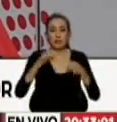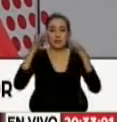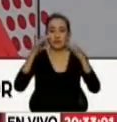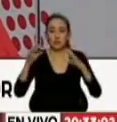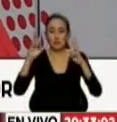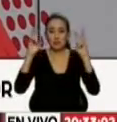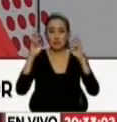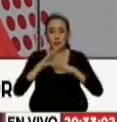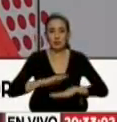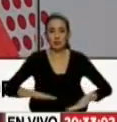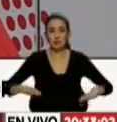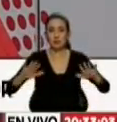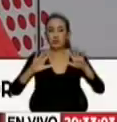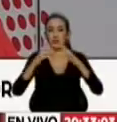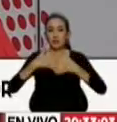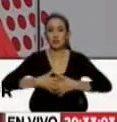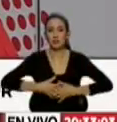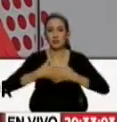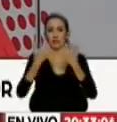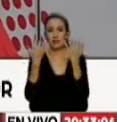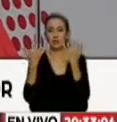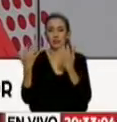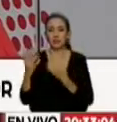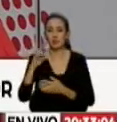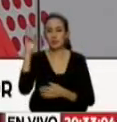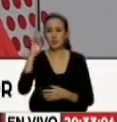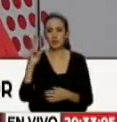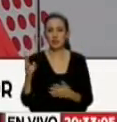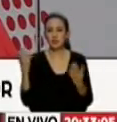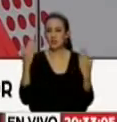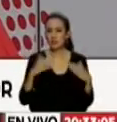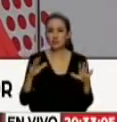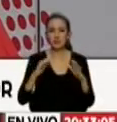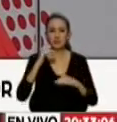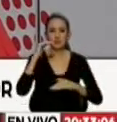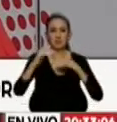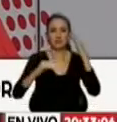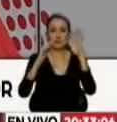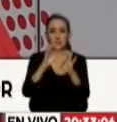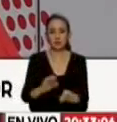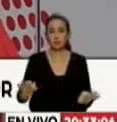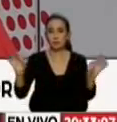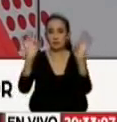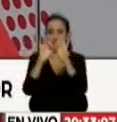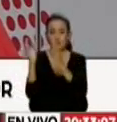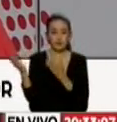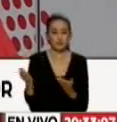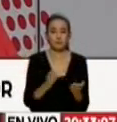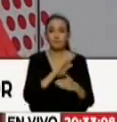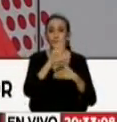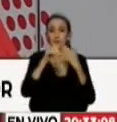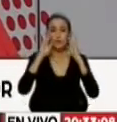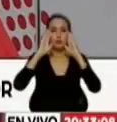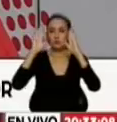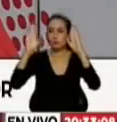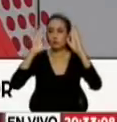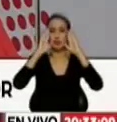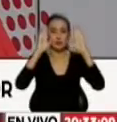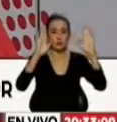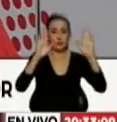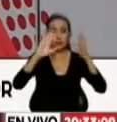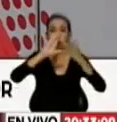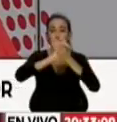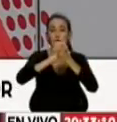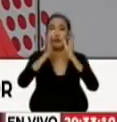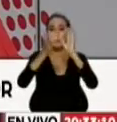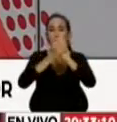topar y tratar esta crisis como tal, una crisis venezolana, ya es un paso muy importante. Lo que estamos todos atentos, porque en principio en noviembre va a haber